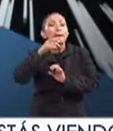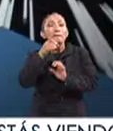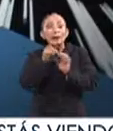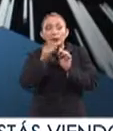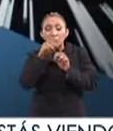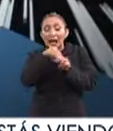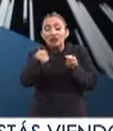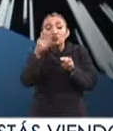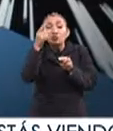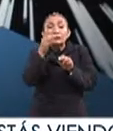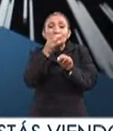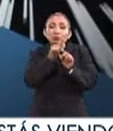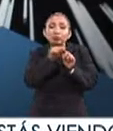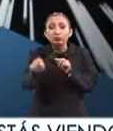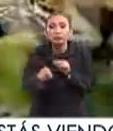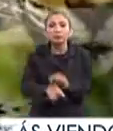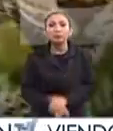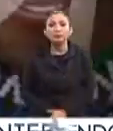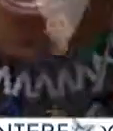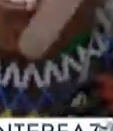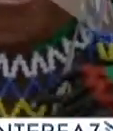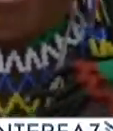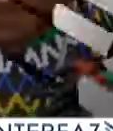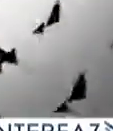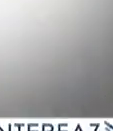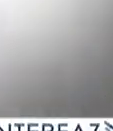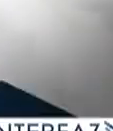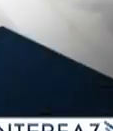299.792.458 metros por segundo.